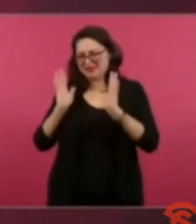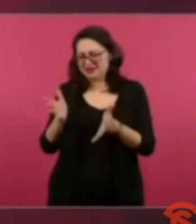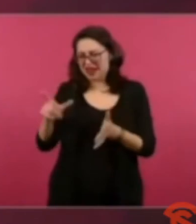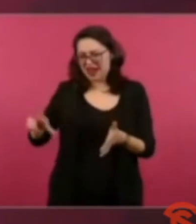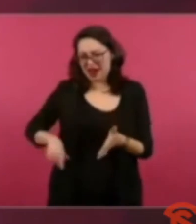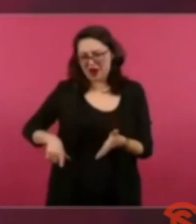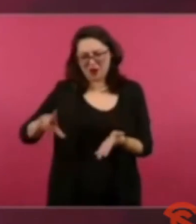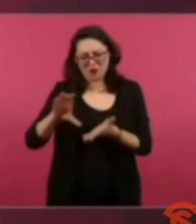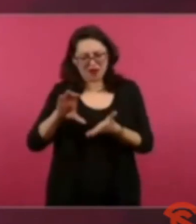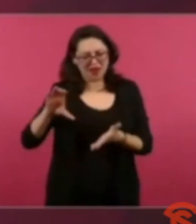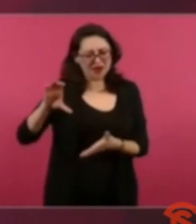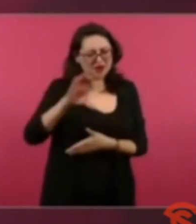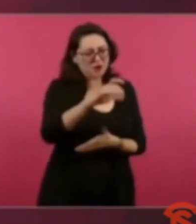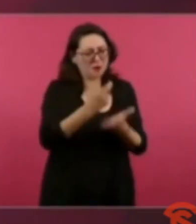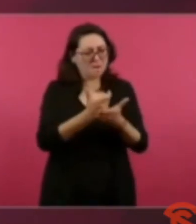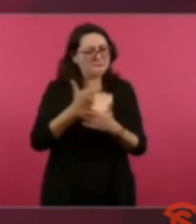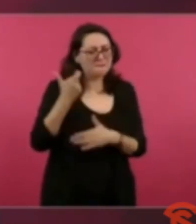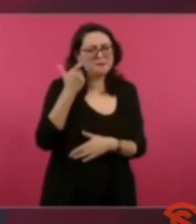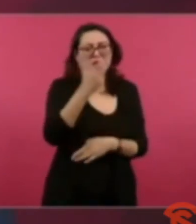habiéndose rescatado,